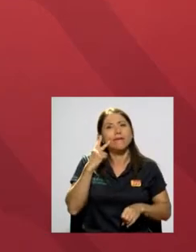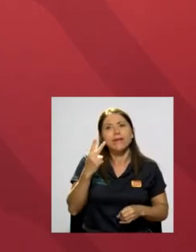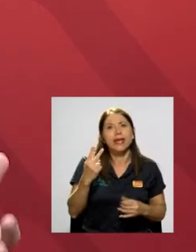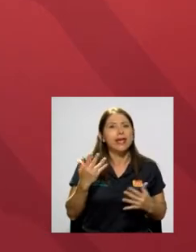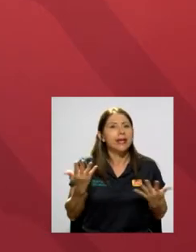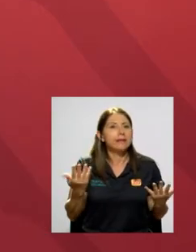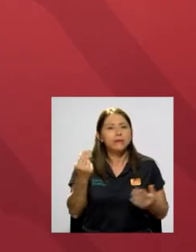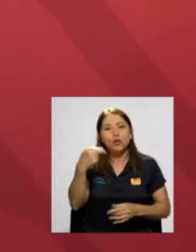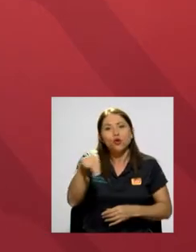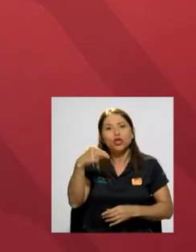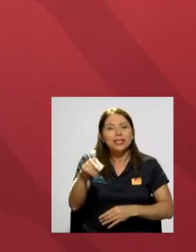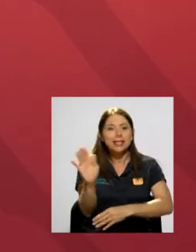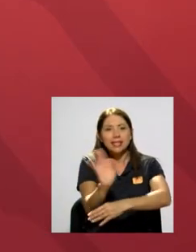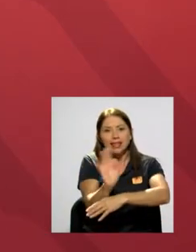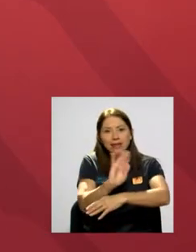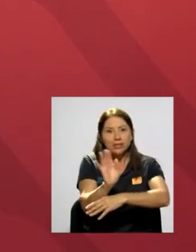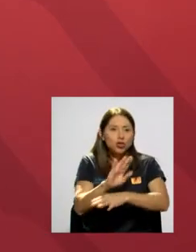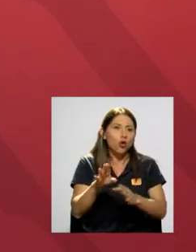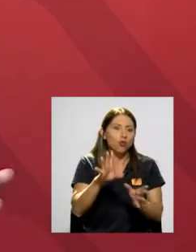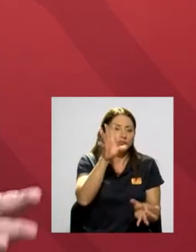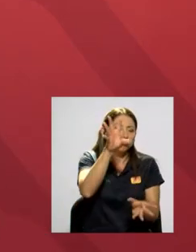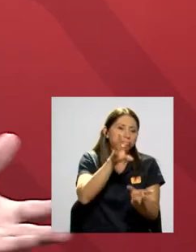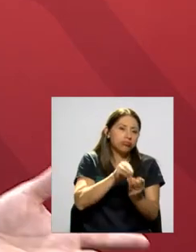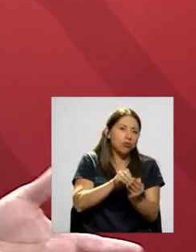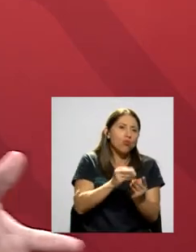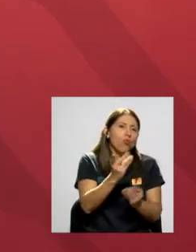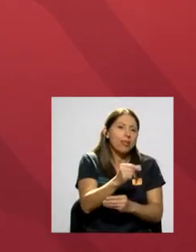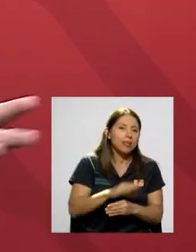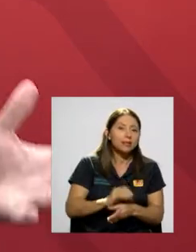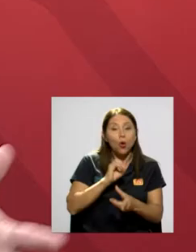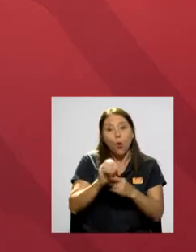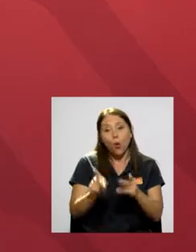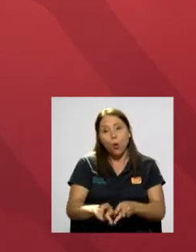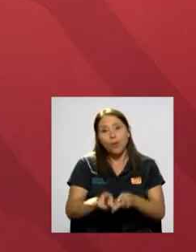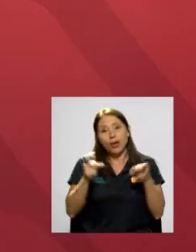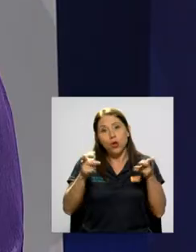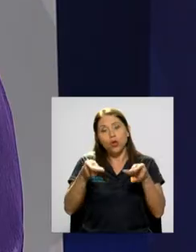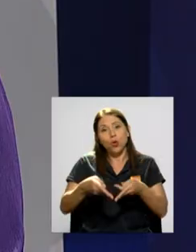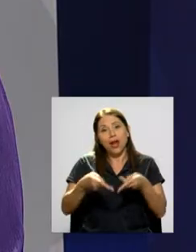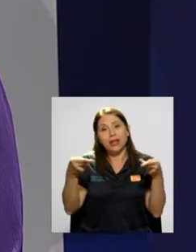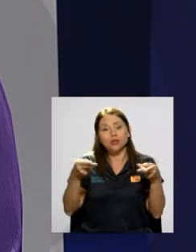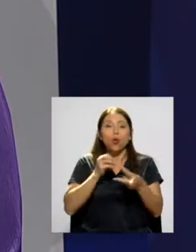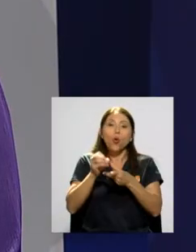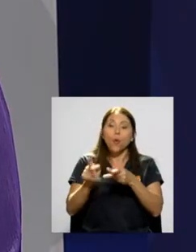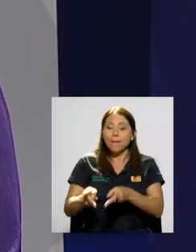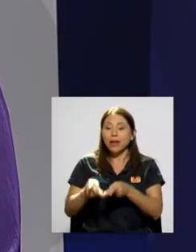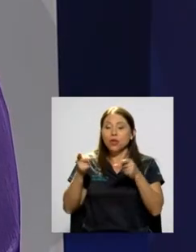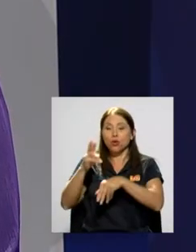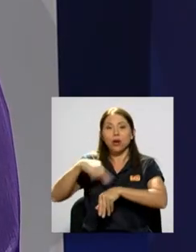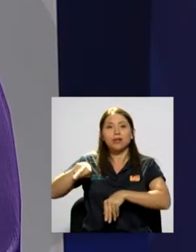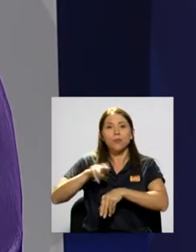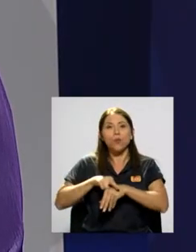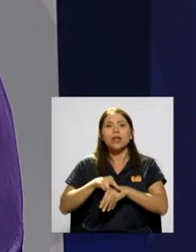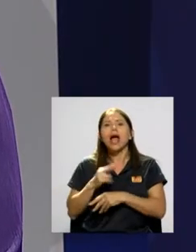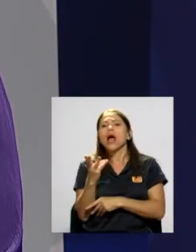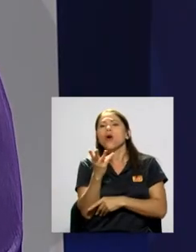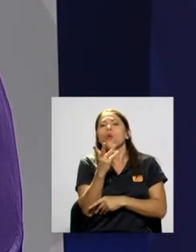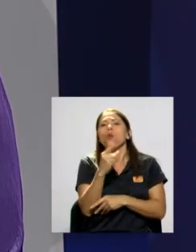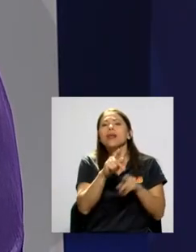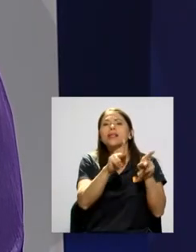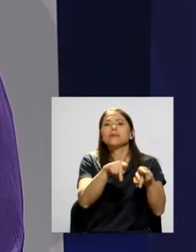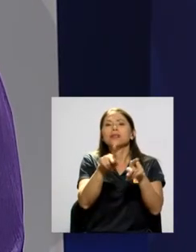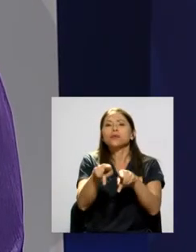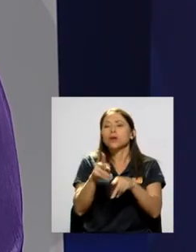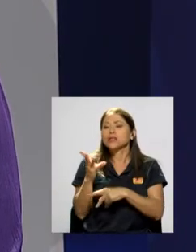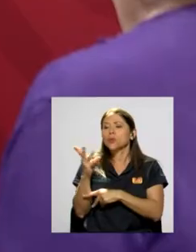sé, las noticias en televisión o leer el periódico La Nación, La República, cualquiera de los medios tradicionales, versus personas que puedan